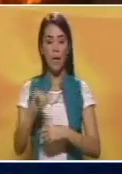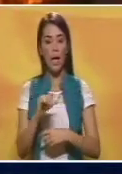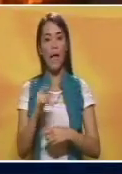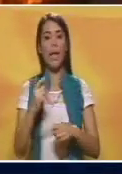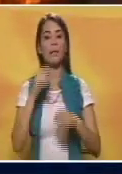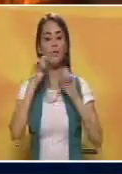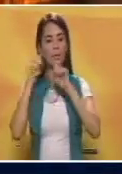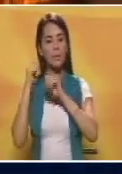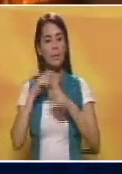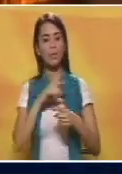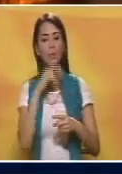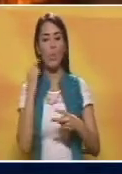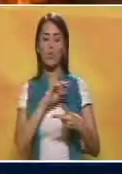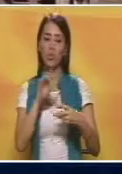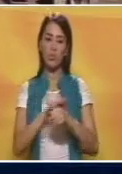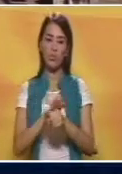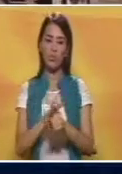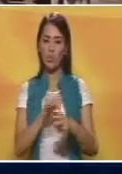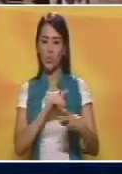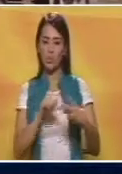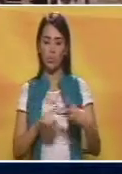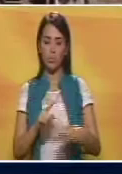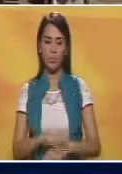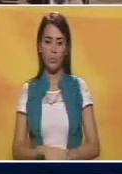el zumo de naranja o arándanos